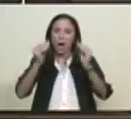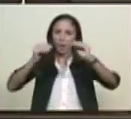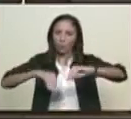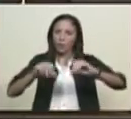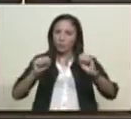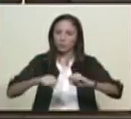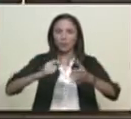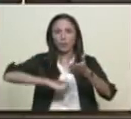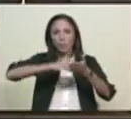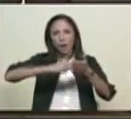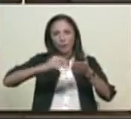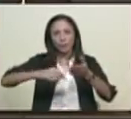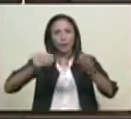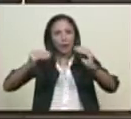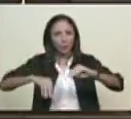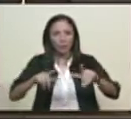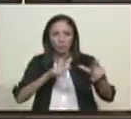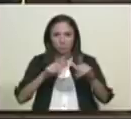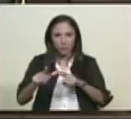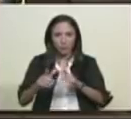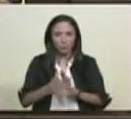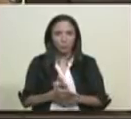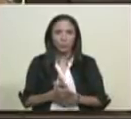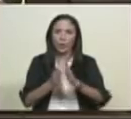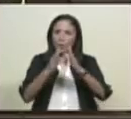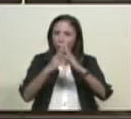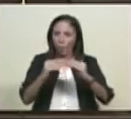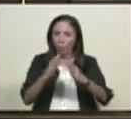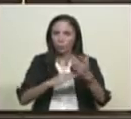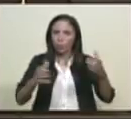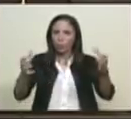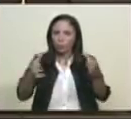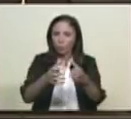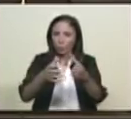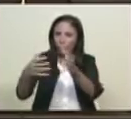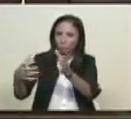íbamos a firmar el acuerdo y que todas las partes nos habíamos puesto,